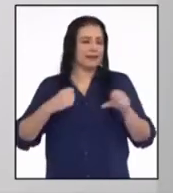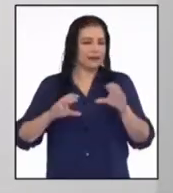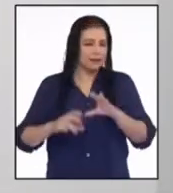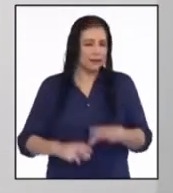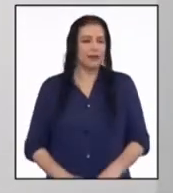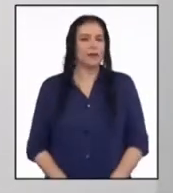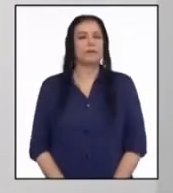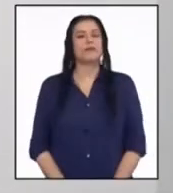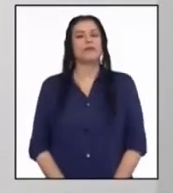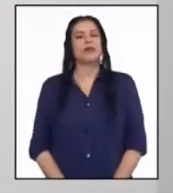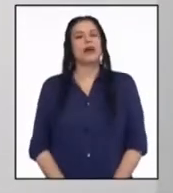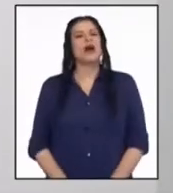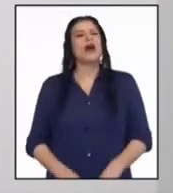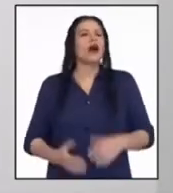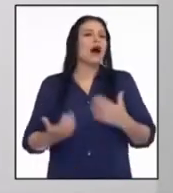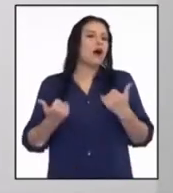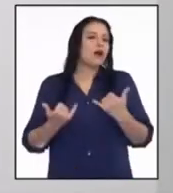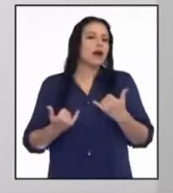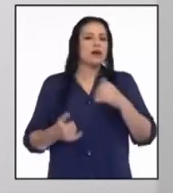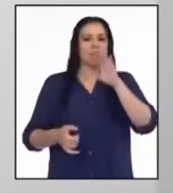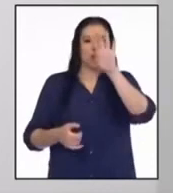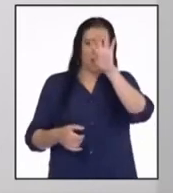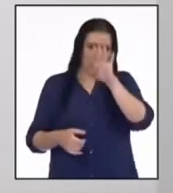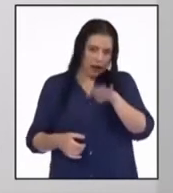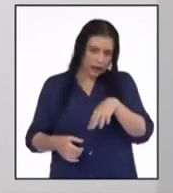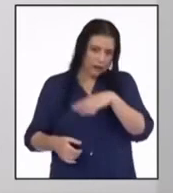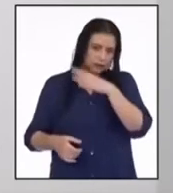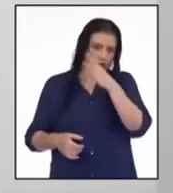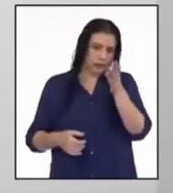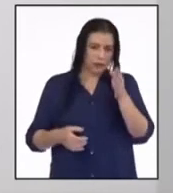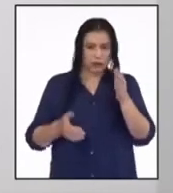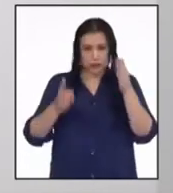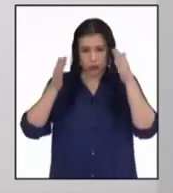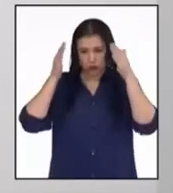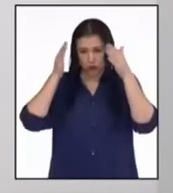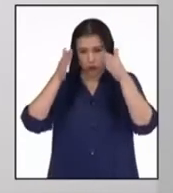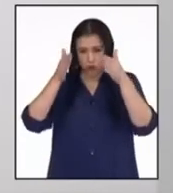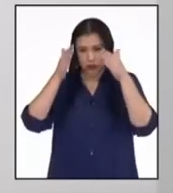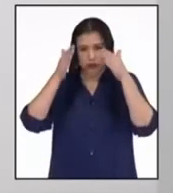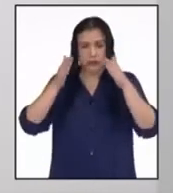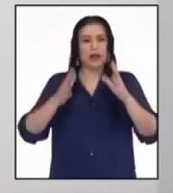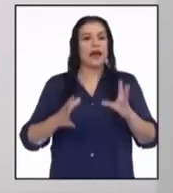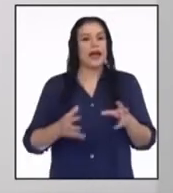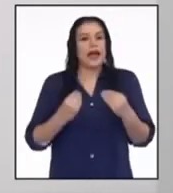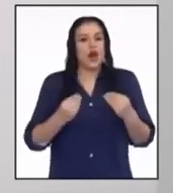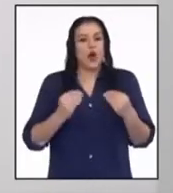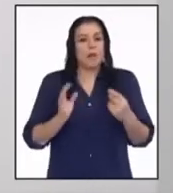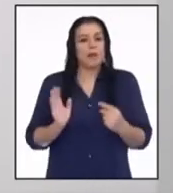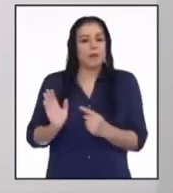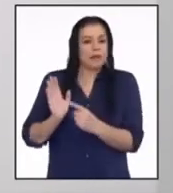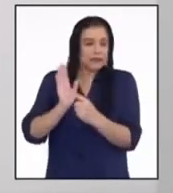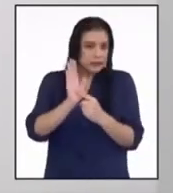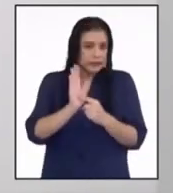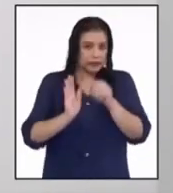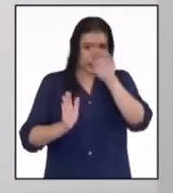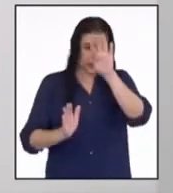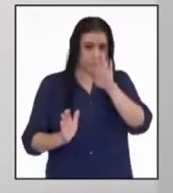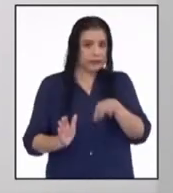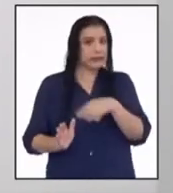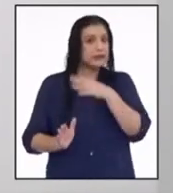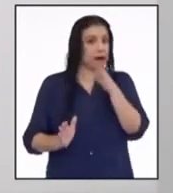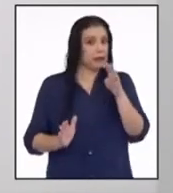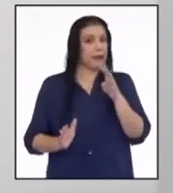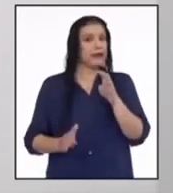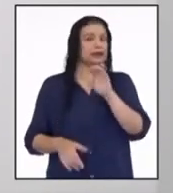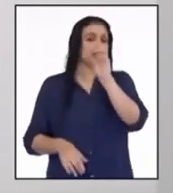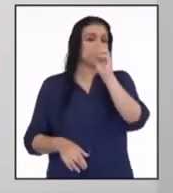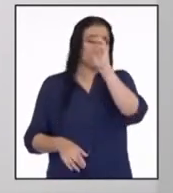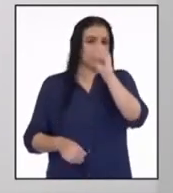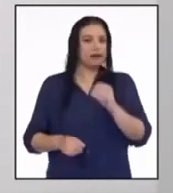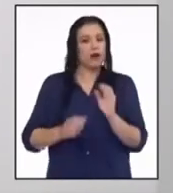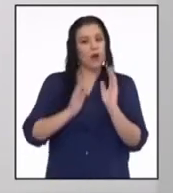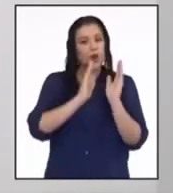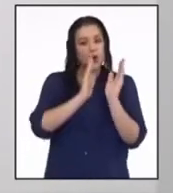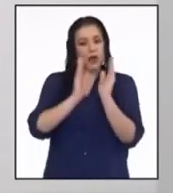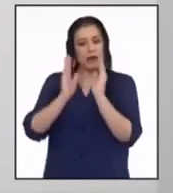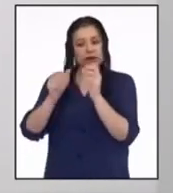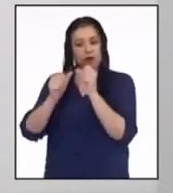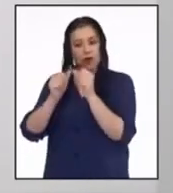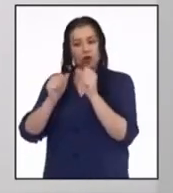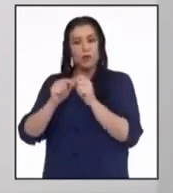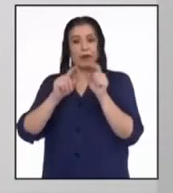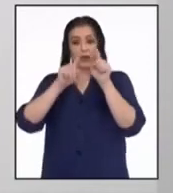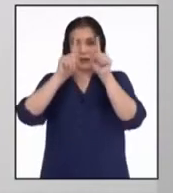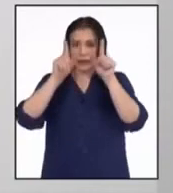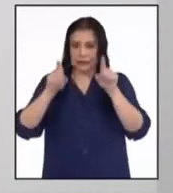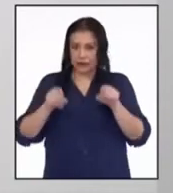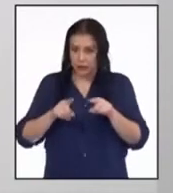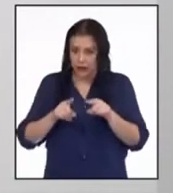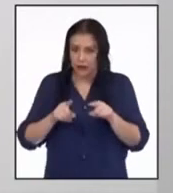actividad. Respecto a la tabla, nos hemos concentrado en cómo presentar tablas estadísticas organizando los datos en